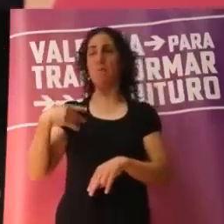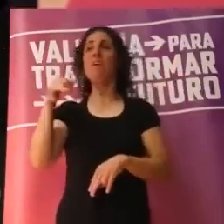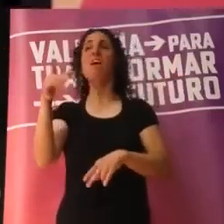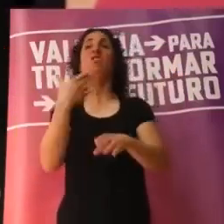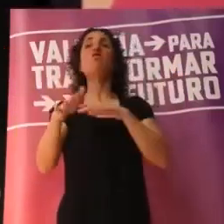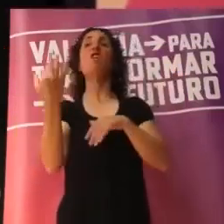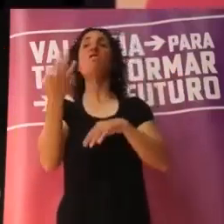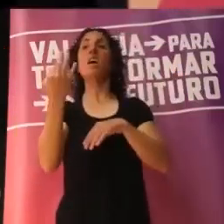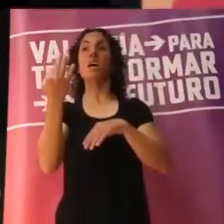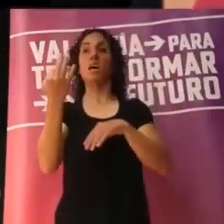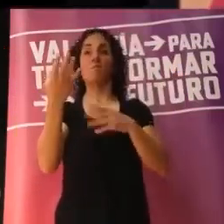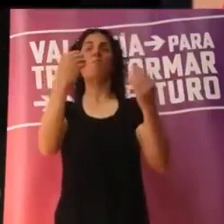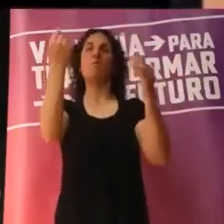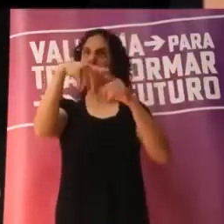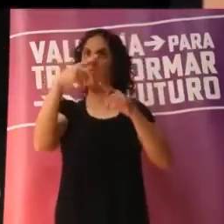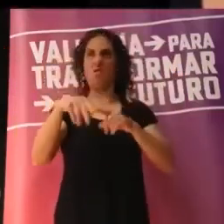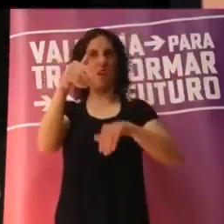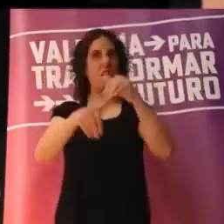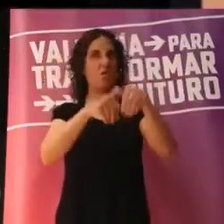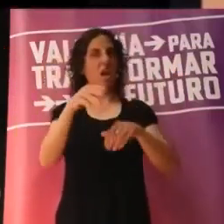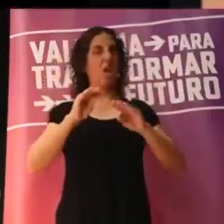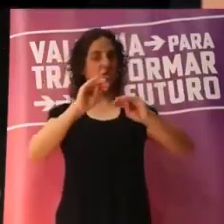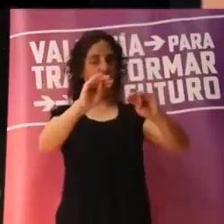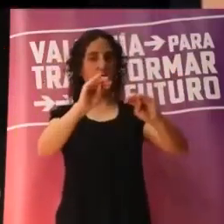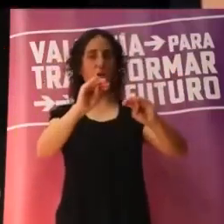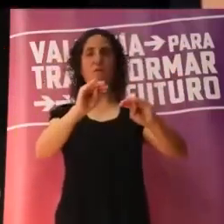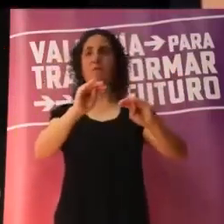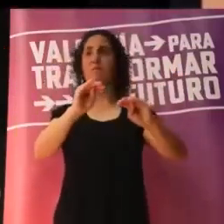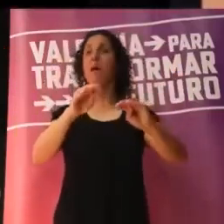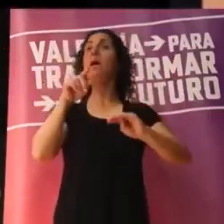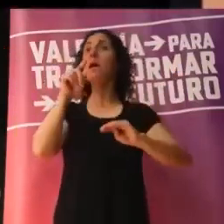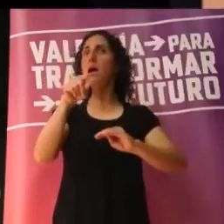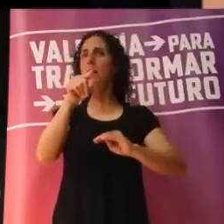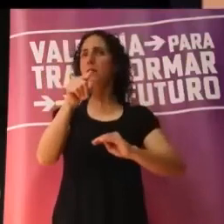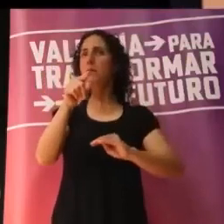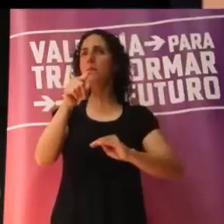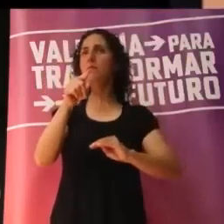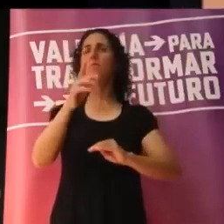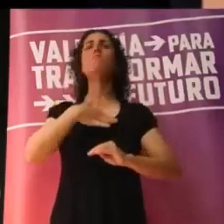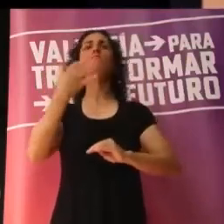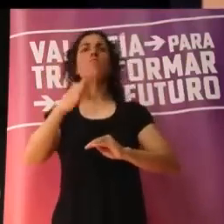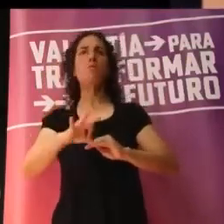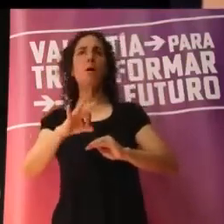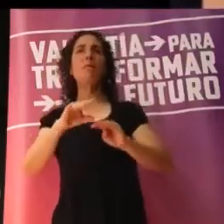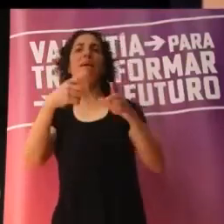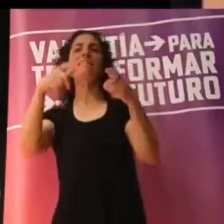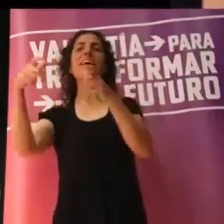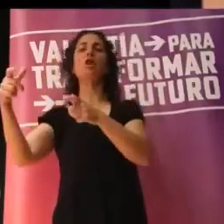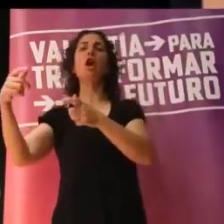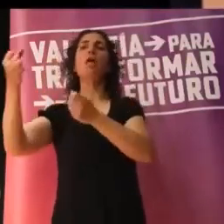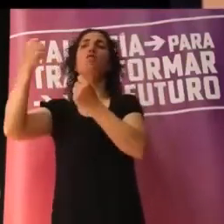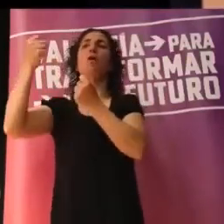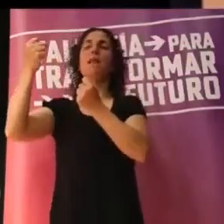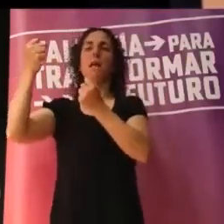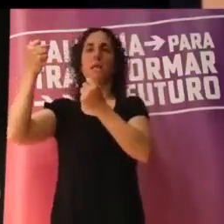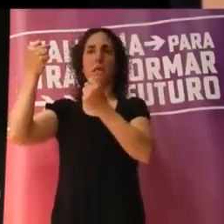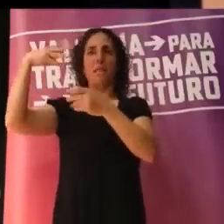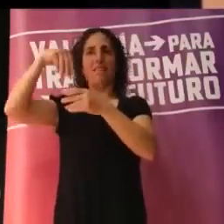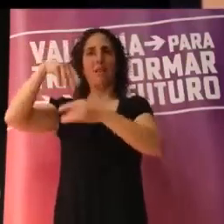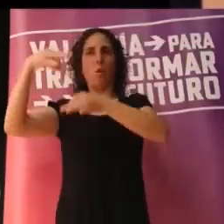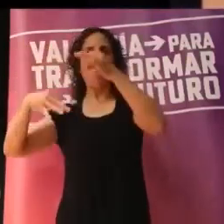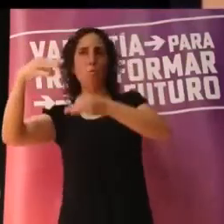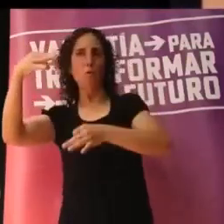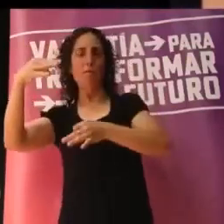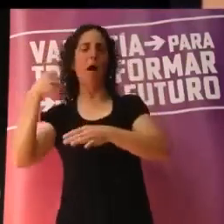de sus opciones electorales. Esas medidas de excepcionalidad contarían con importantes apoyos en los sectores dominantes del Poder Judicial, en